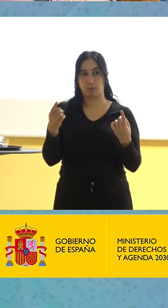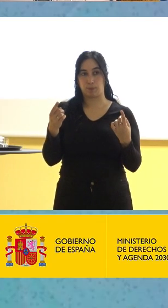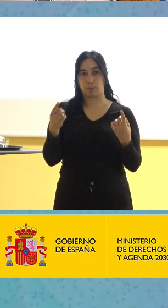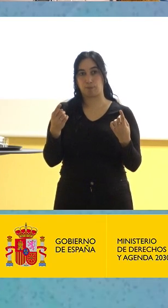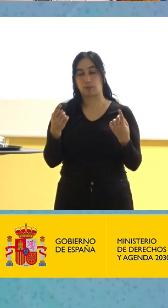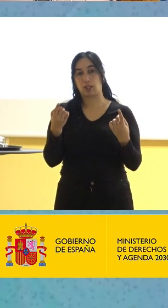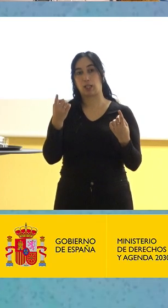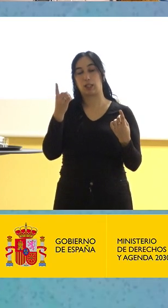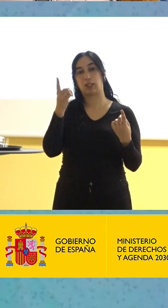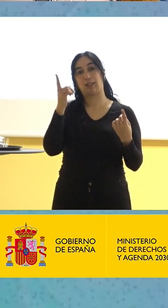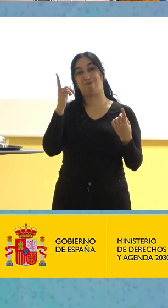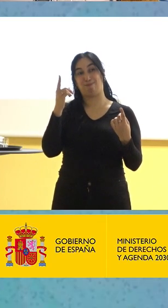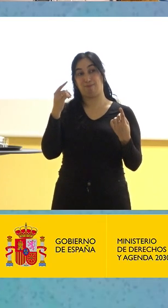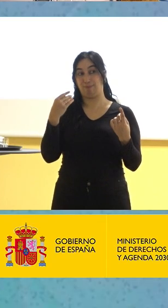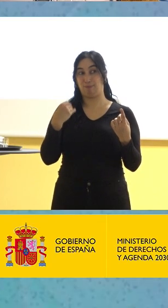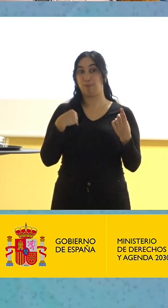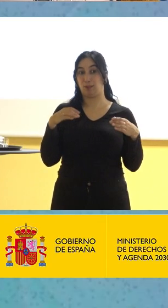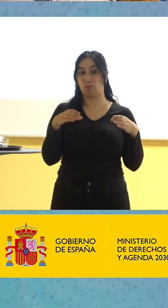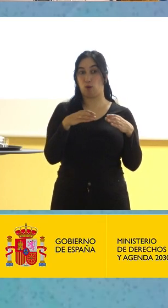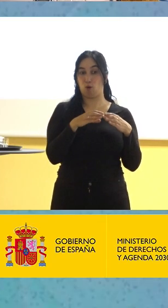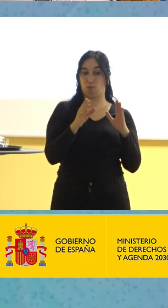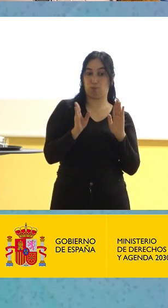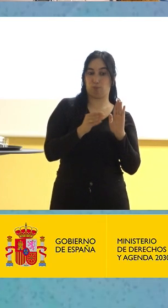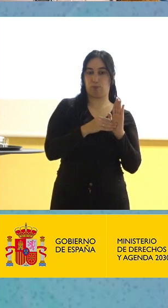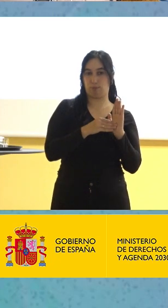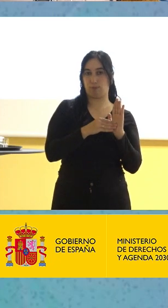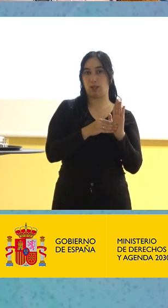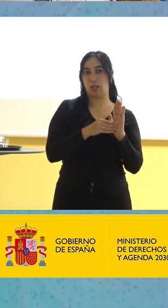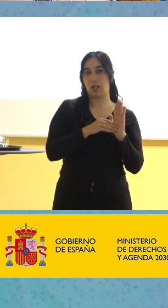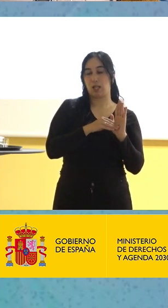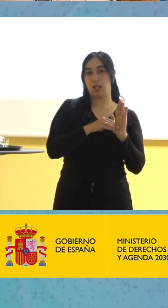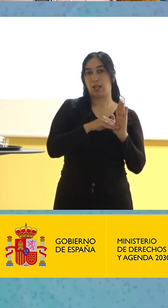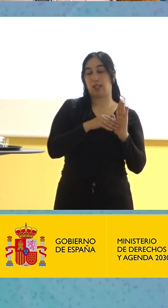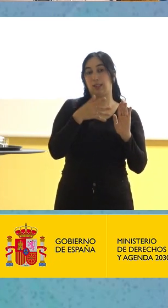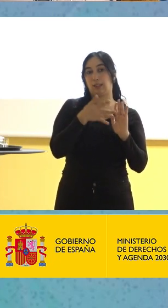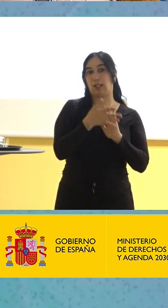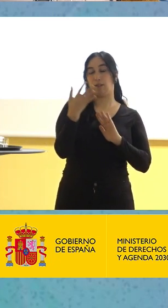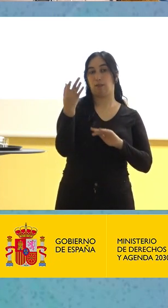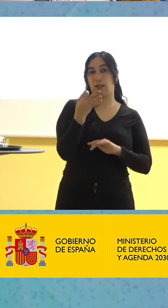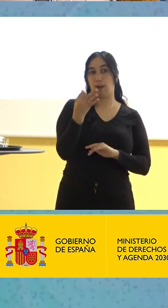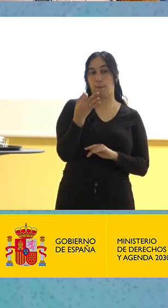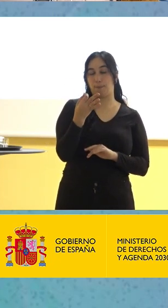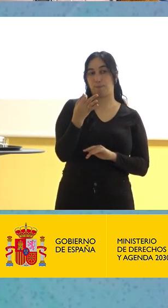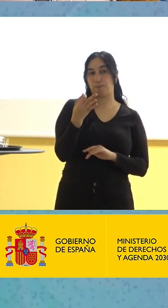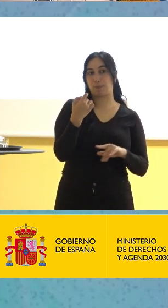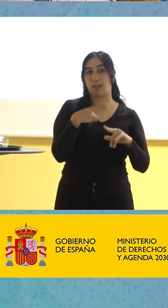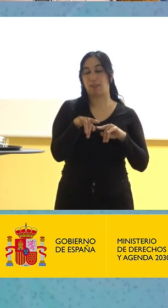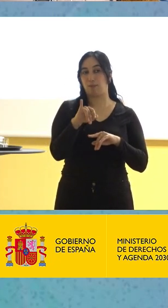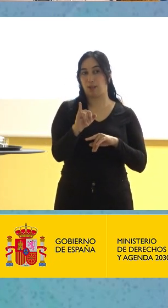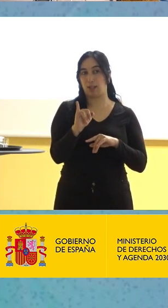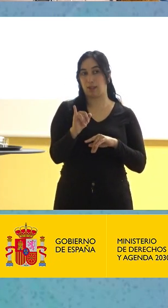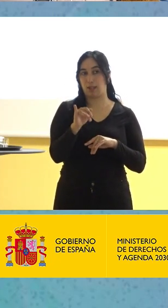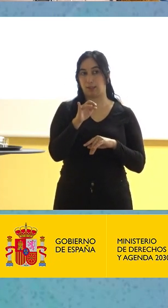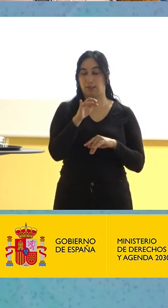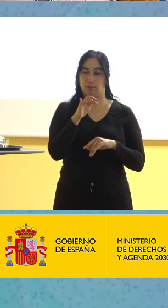que implementan esa cartera complementaria en la que pues, existen diferencias